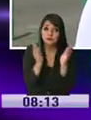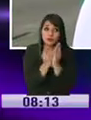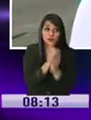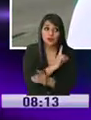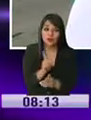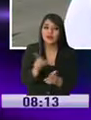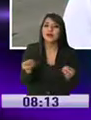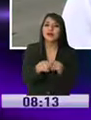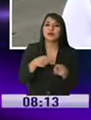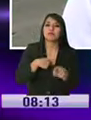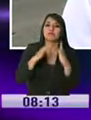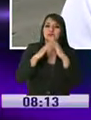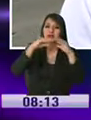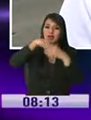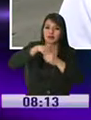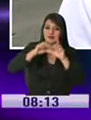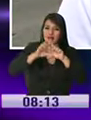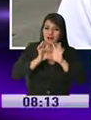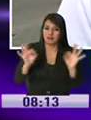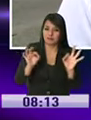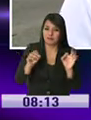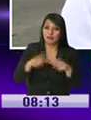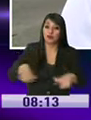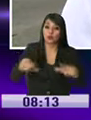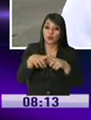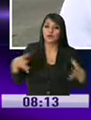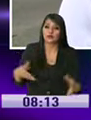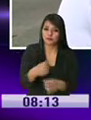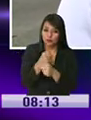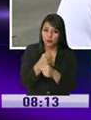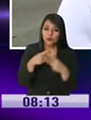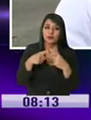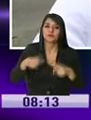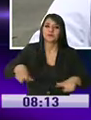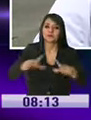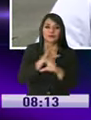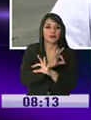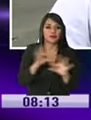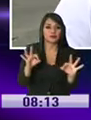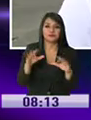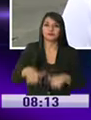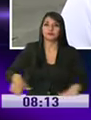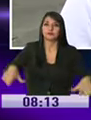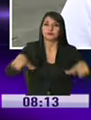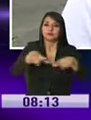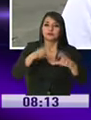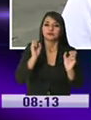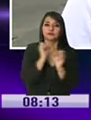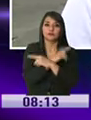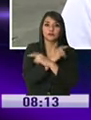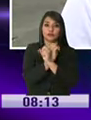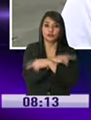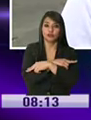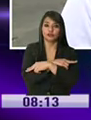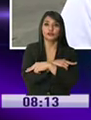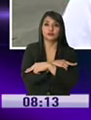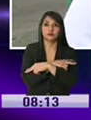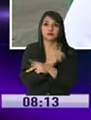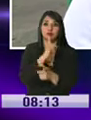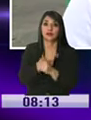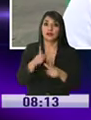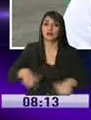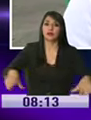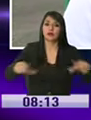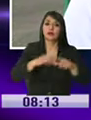esa manera primero vamos a tener más seguras porque también que ser real es la zona de este sector de la magnífica la plaza por eso son el